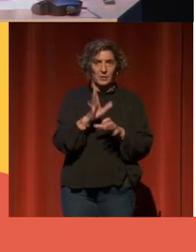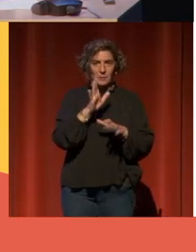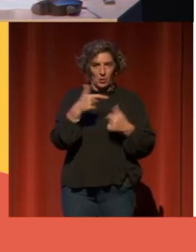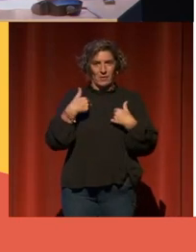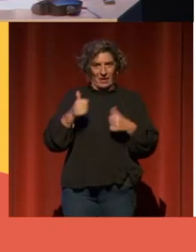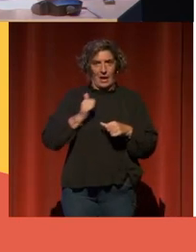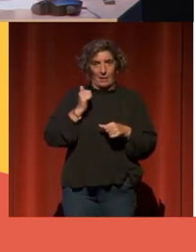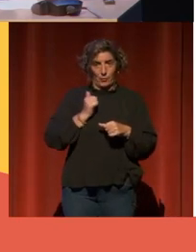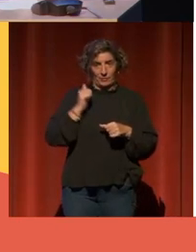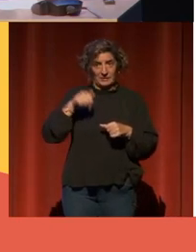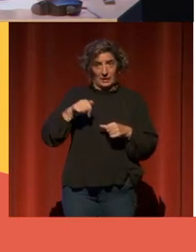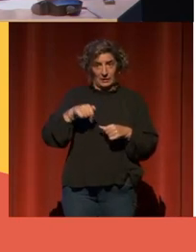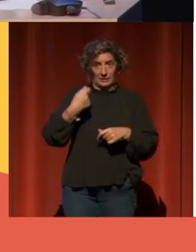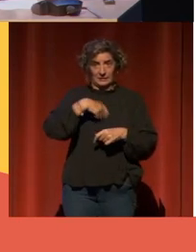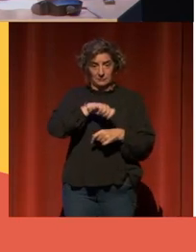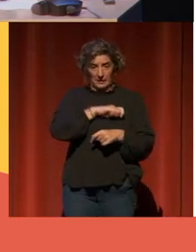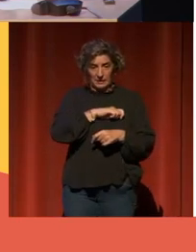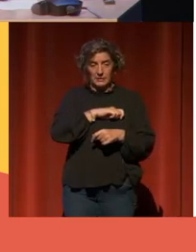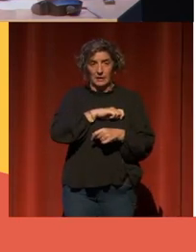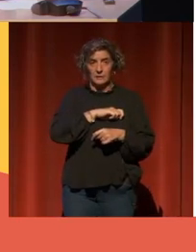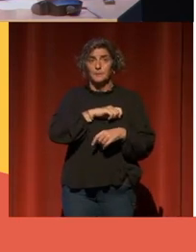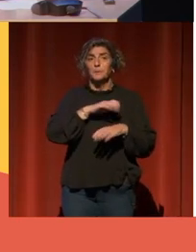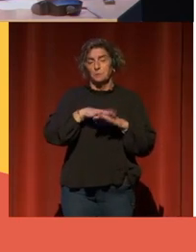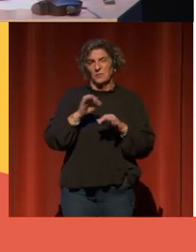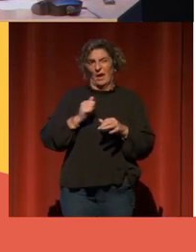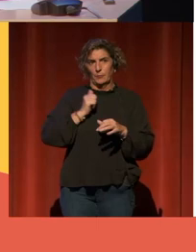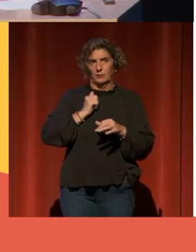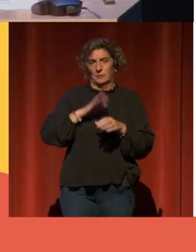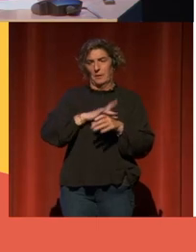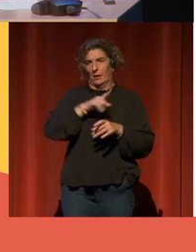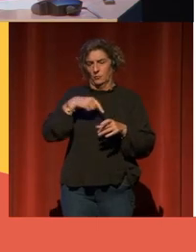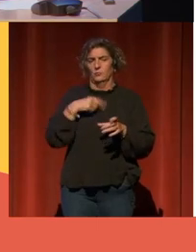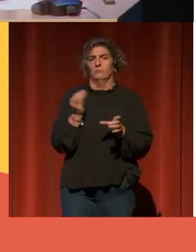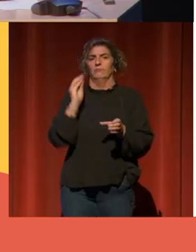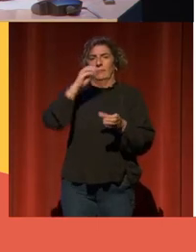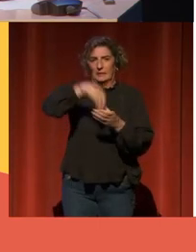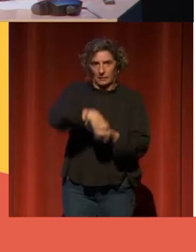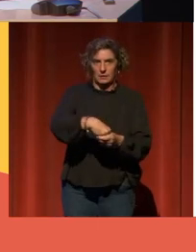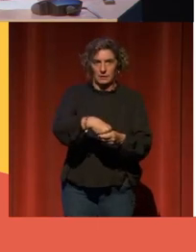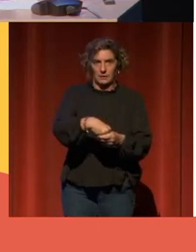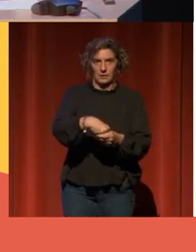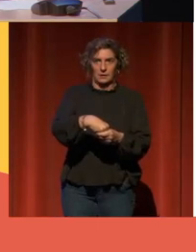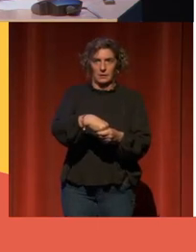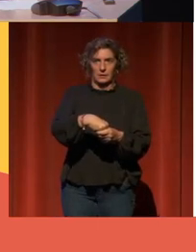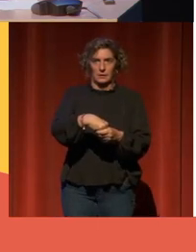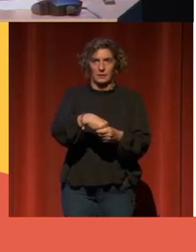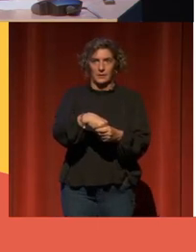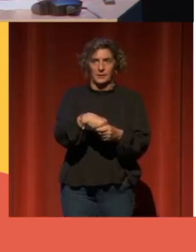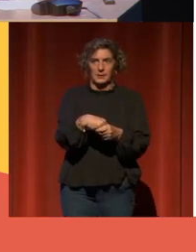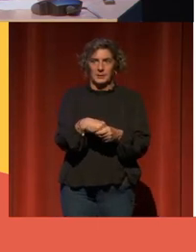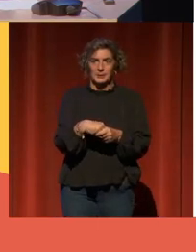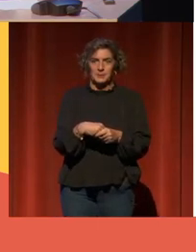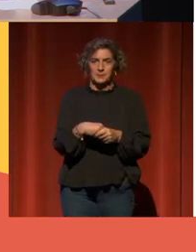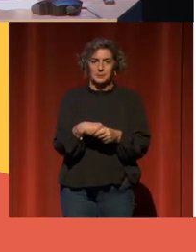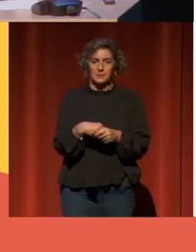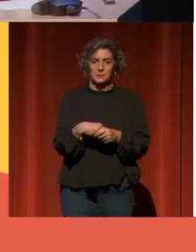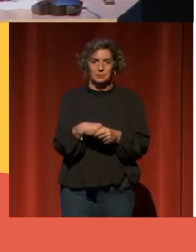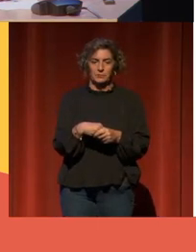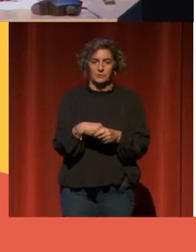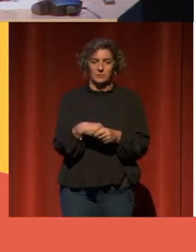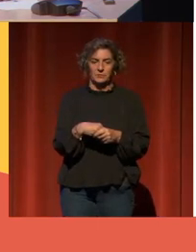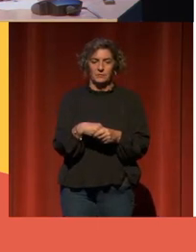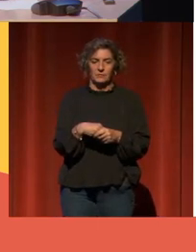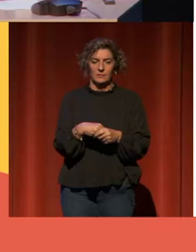a aprovechar este evento en España para para que nos metamos si si